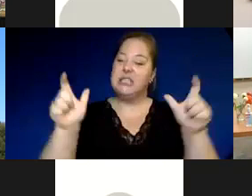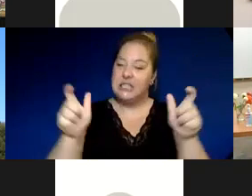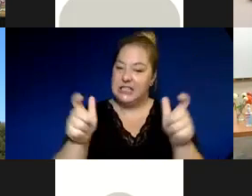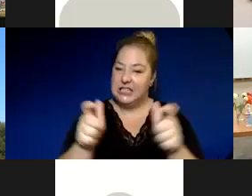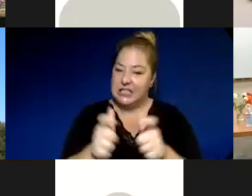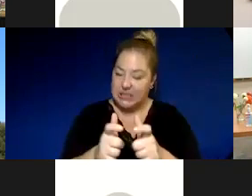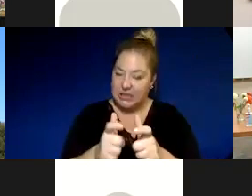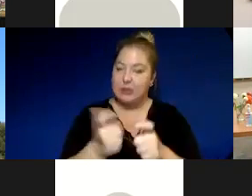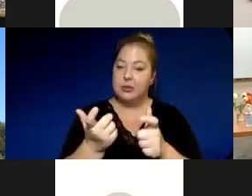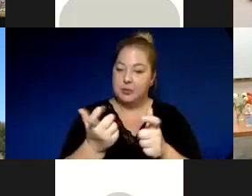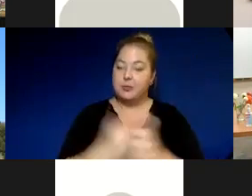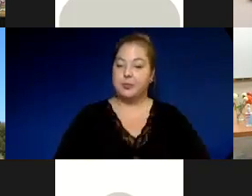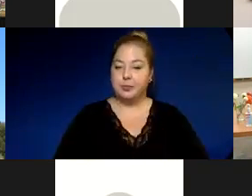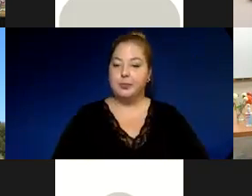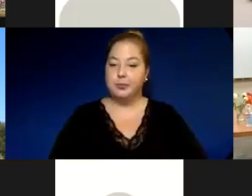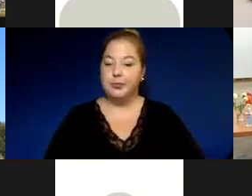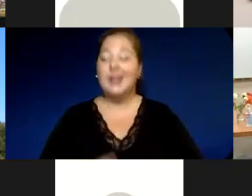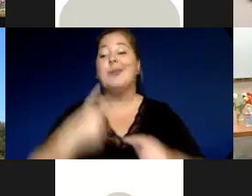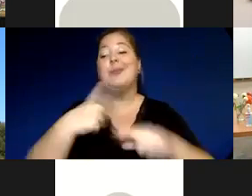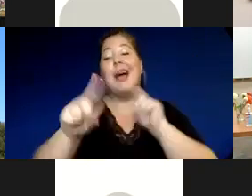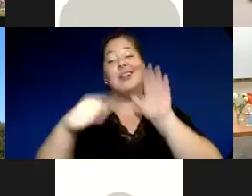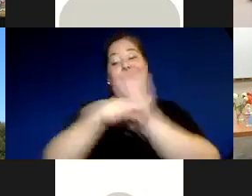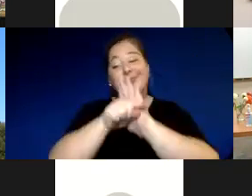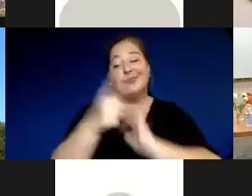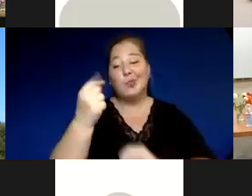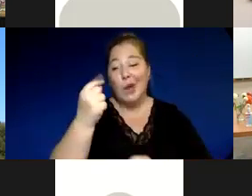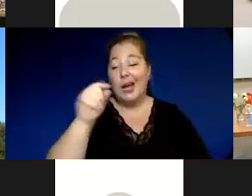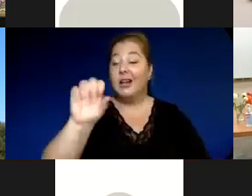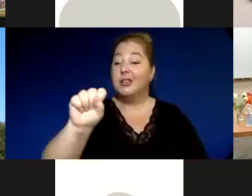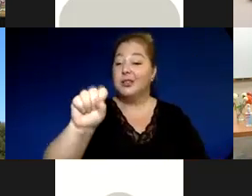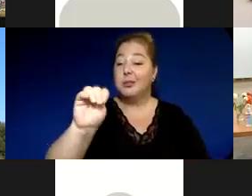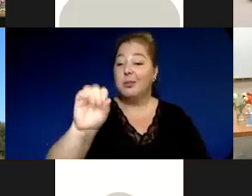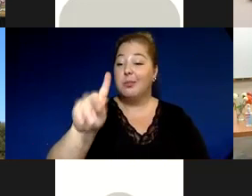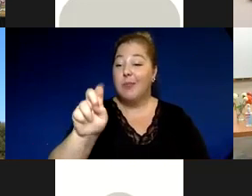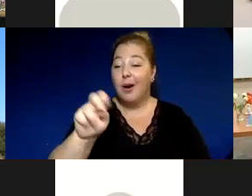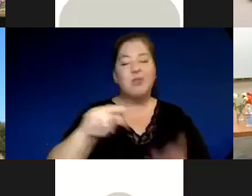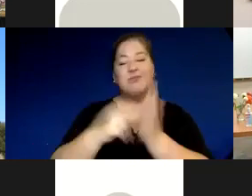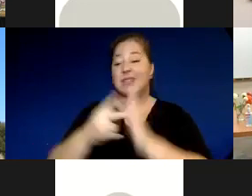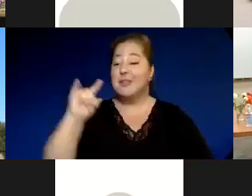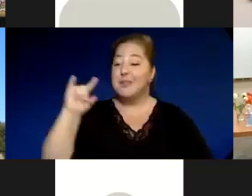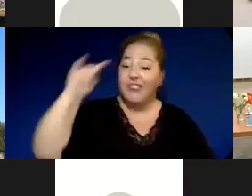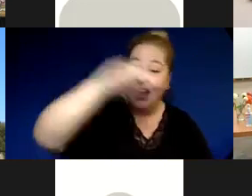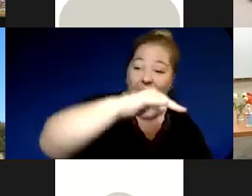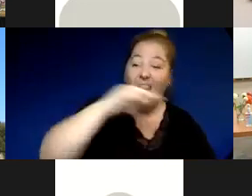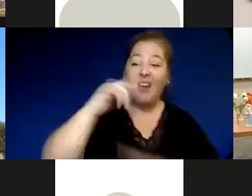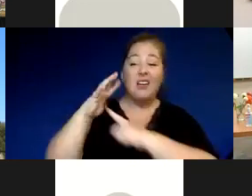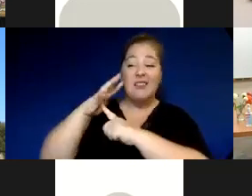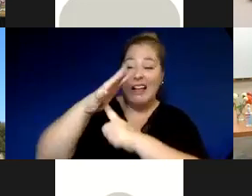las condiciones del humo no ha permitido que los aviones sobrevuelen el área.